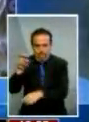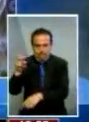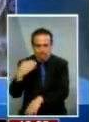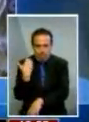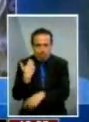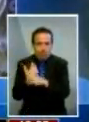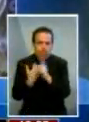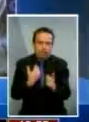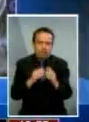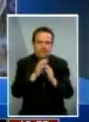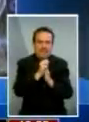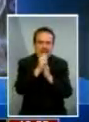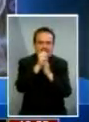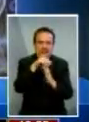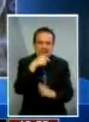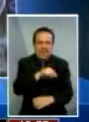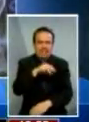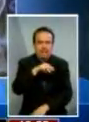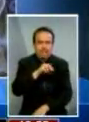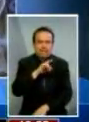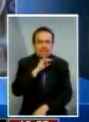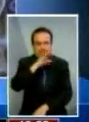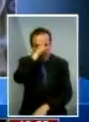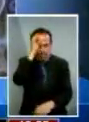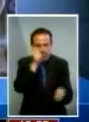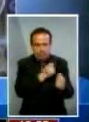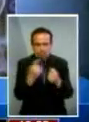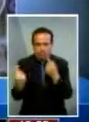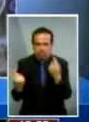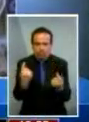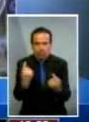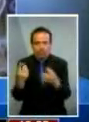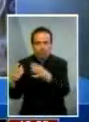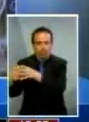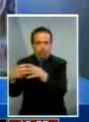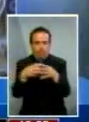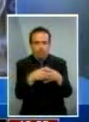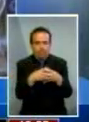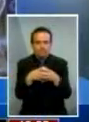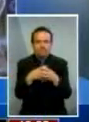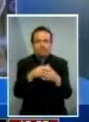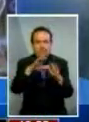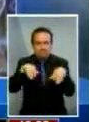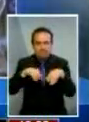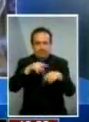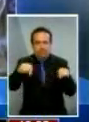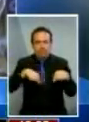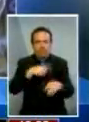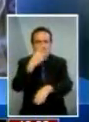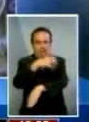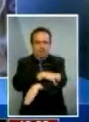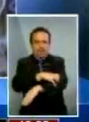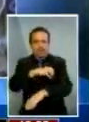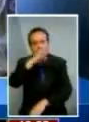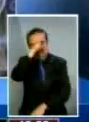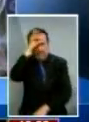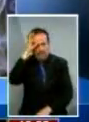una fecha tan significativa para las dos familias y para los dos grupos que conviven en la zona?